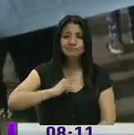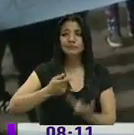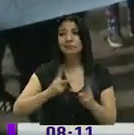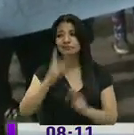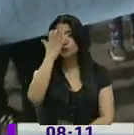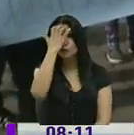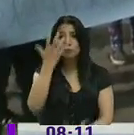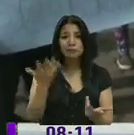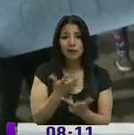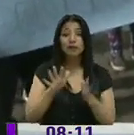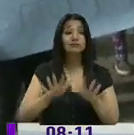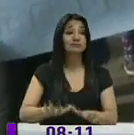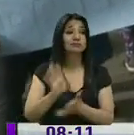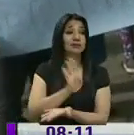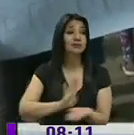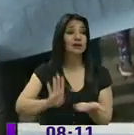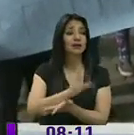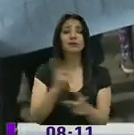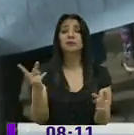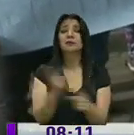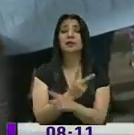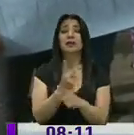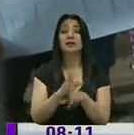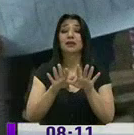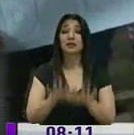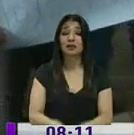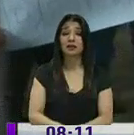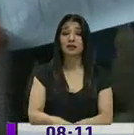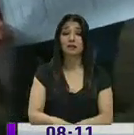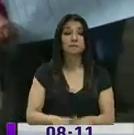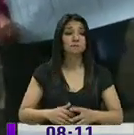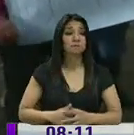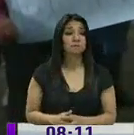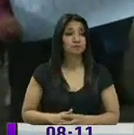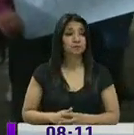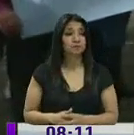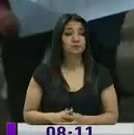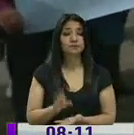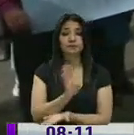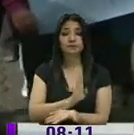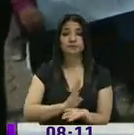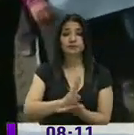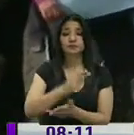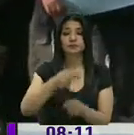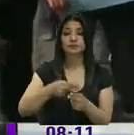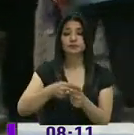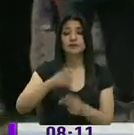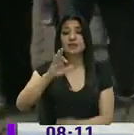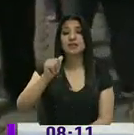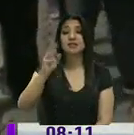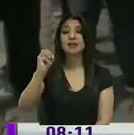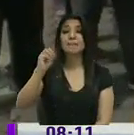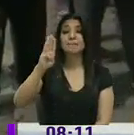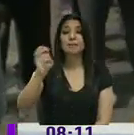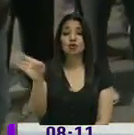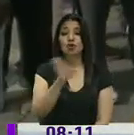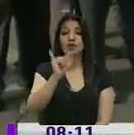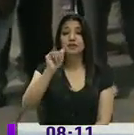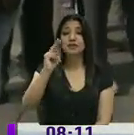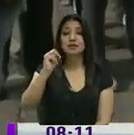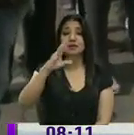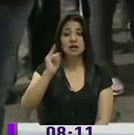situación de inseguridad que ellos están viviendo en este que es el barrio tambo del inka uno en el sur de la